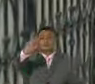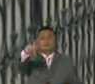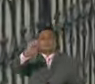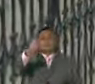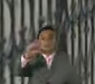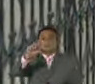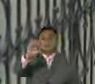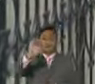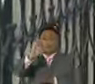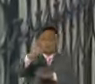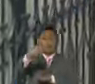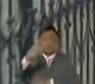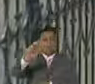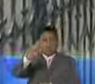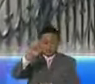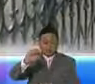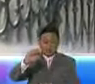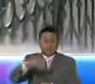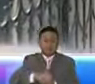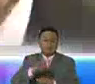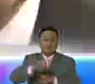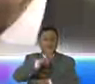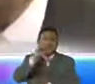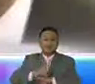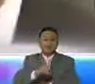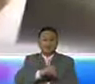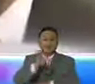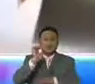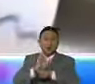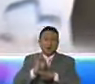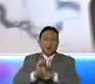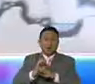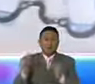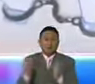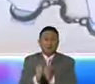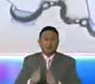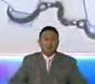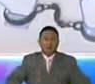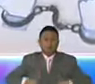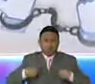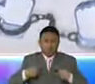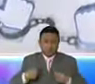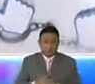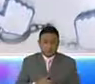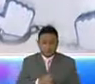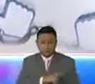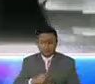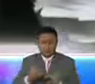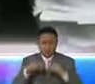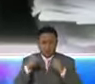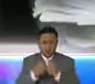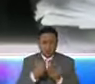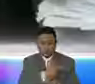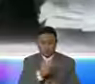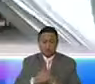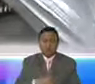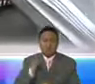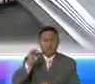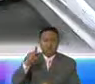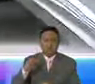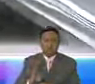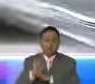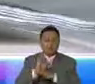en vivo, rindió su versión voluntaria en el caso que investiga la Fiscalía, tras la denuncia presentada por el colectivo de familiares de los mártires de la